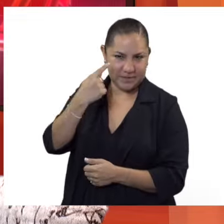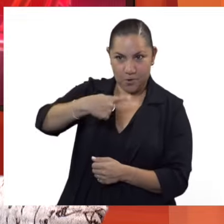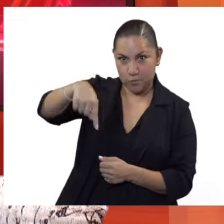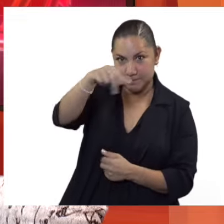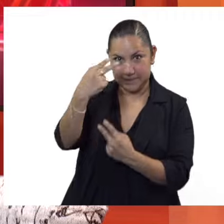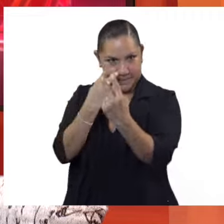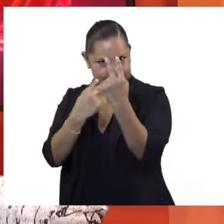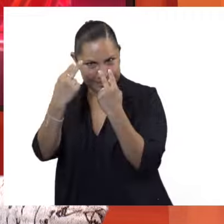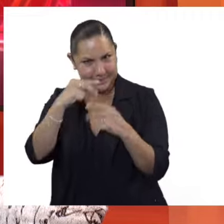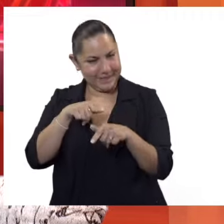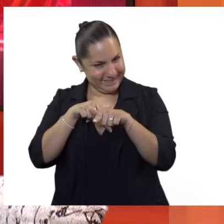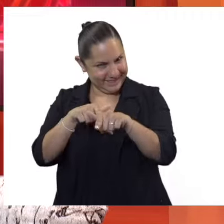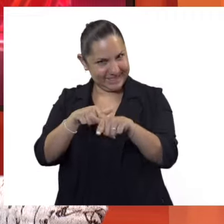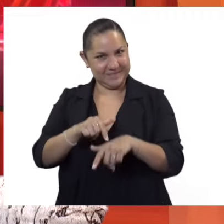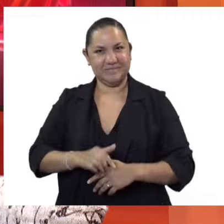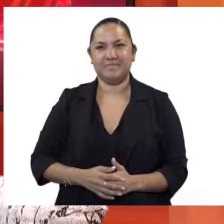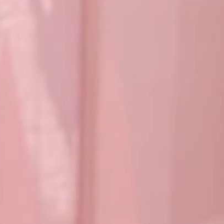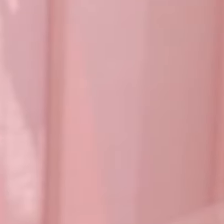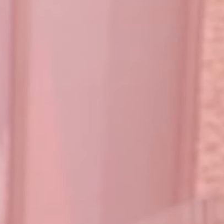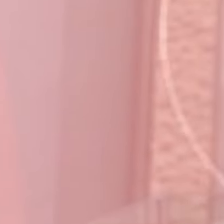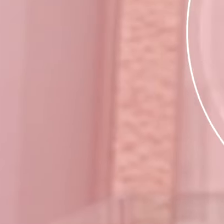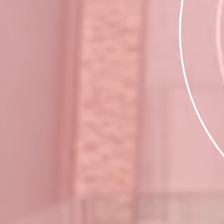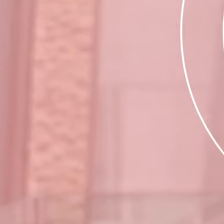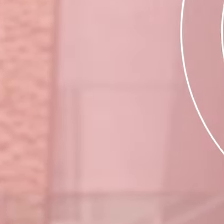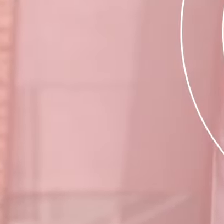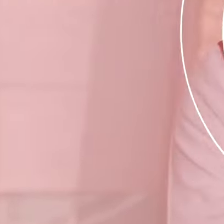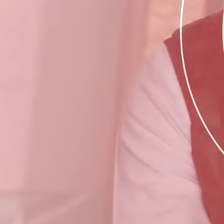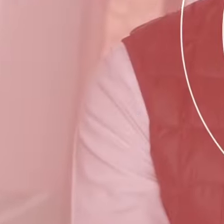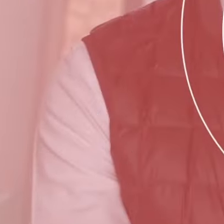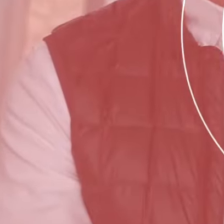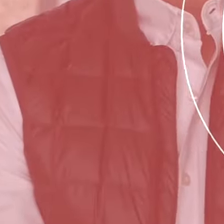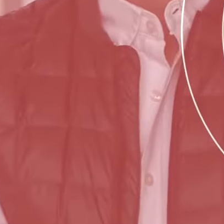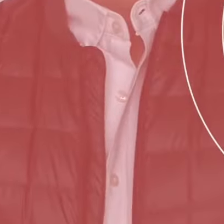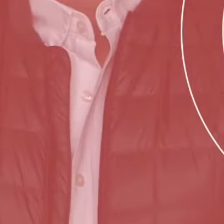con nosotros regresamos Hash